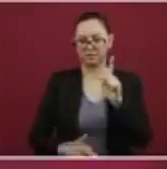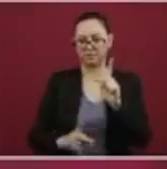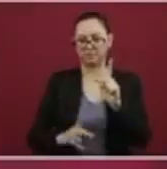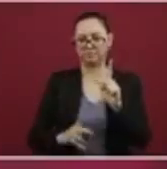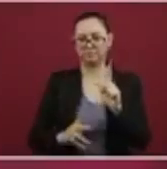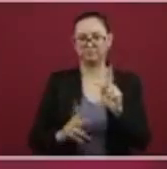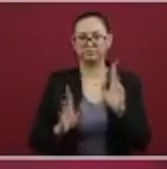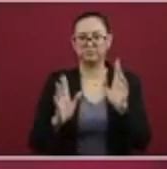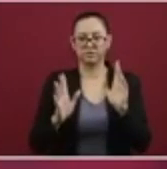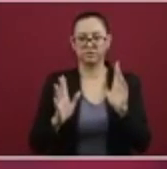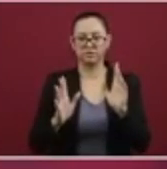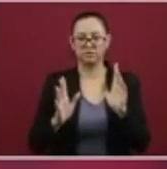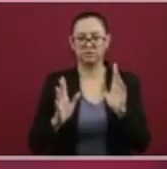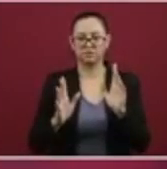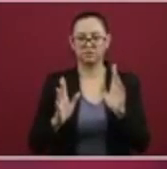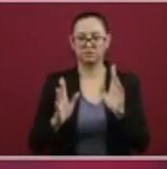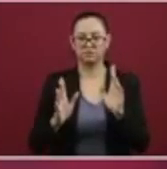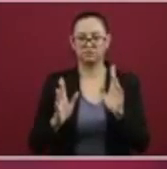que espero que